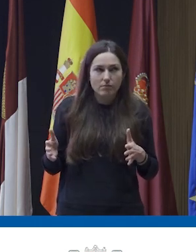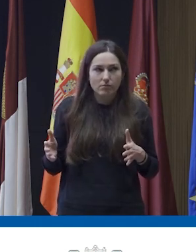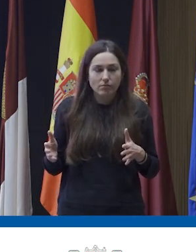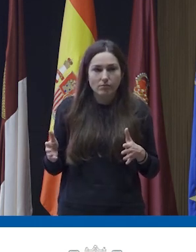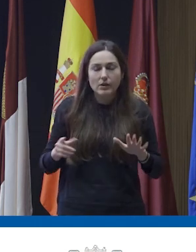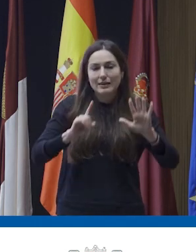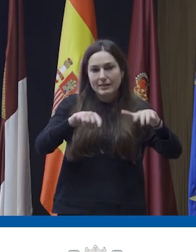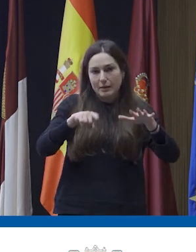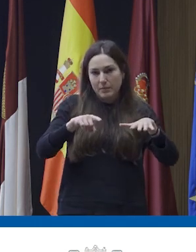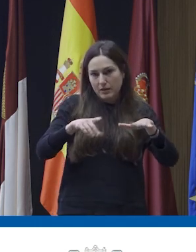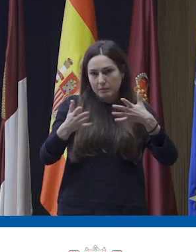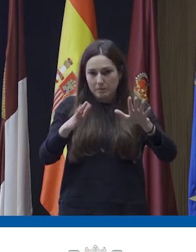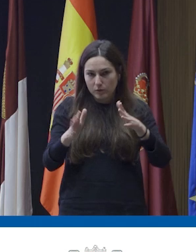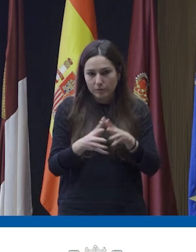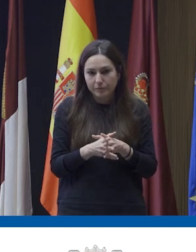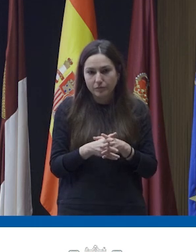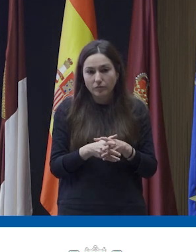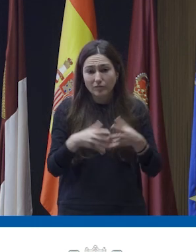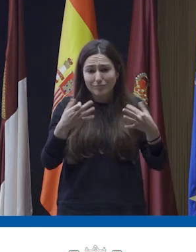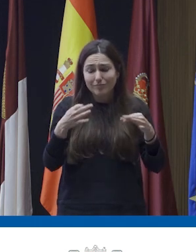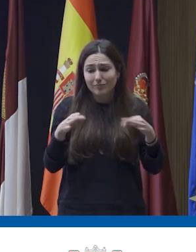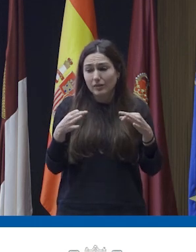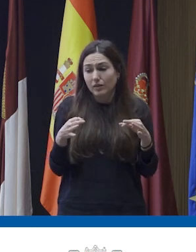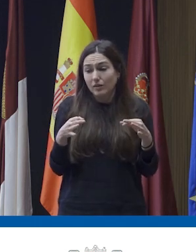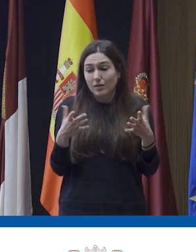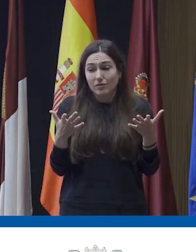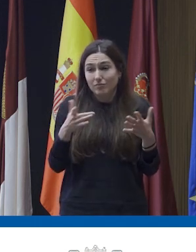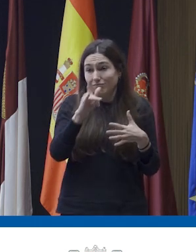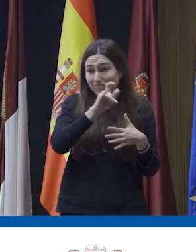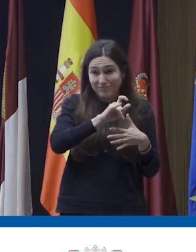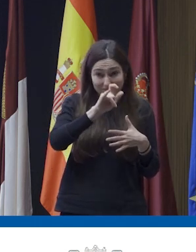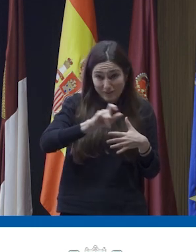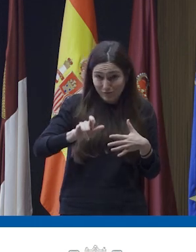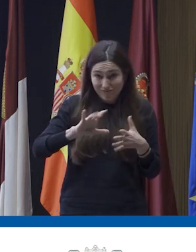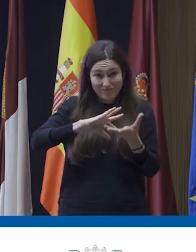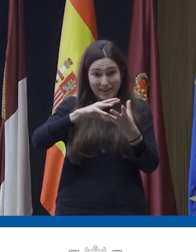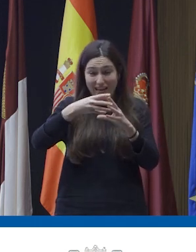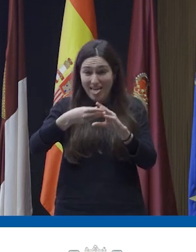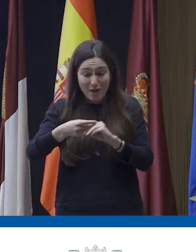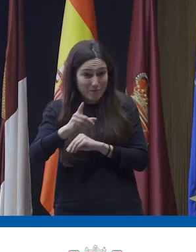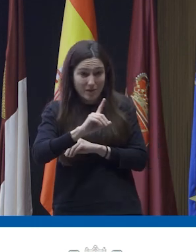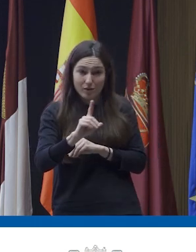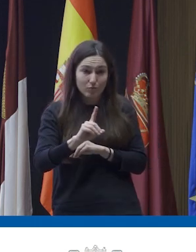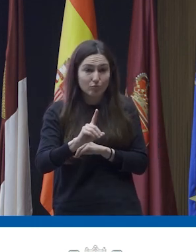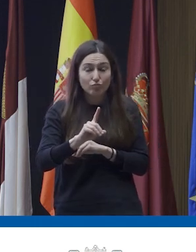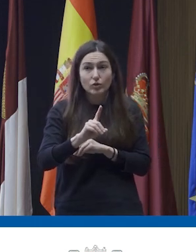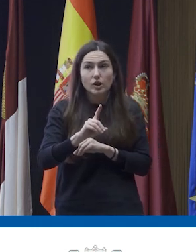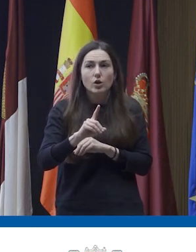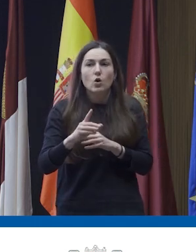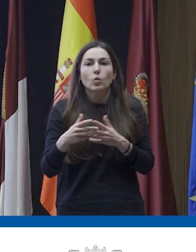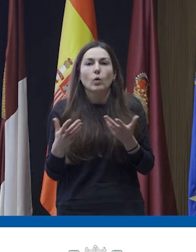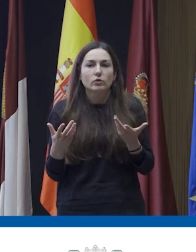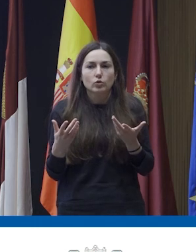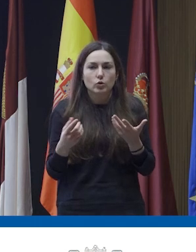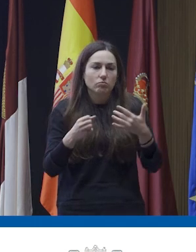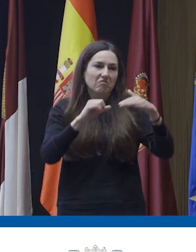en los primeros 6 meses. Y normalmente, gente que no se adapte a las mismas suelen ser menos del 80%, o